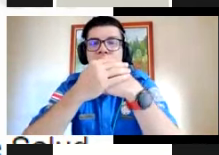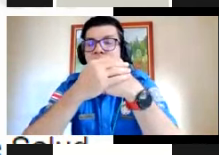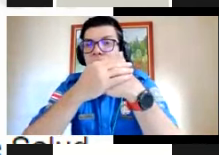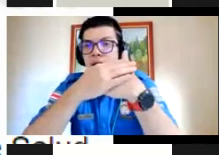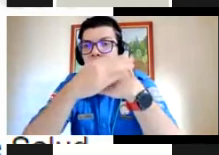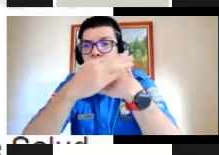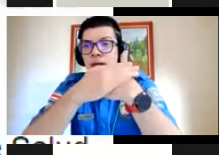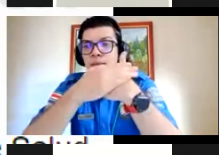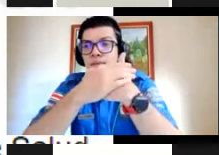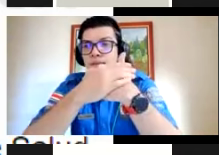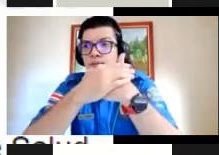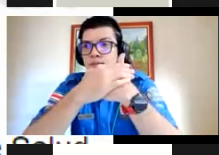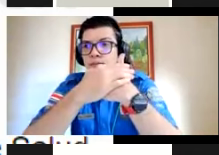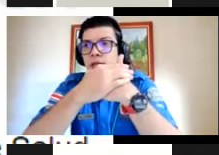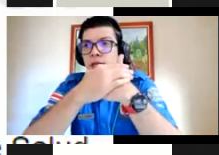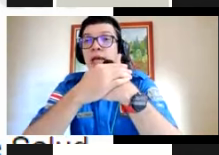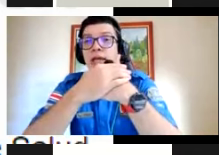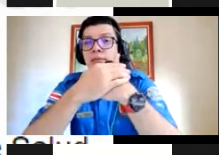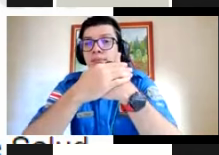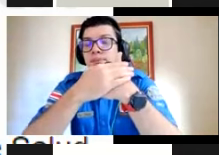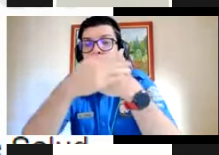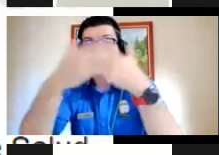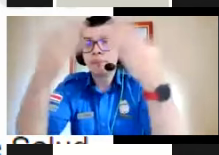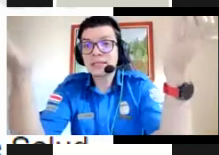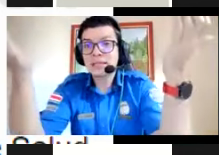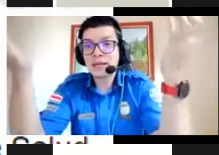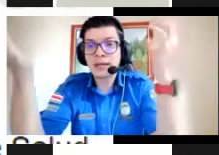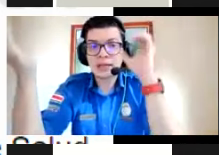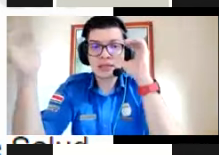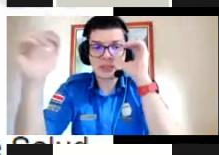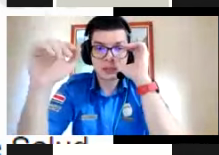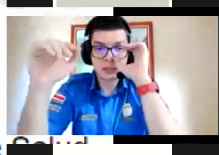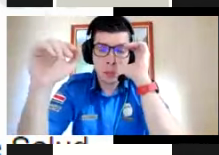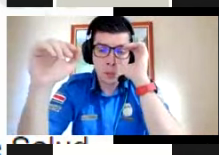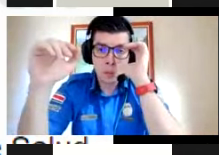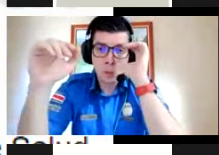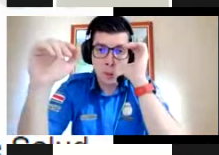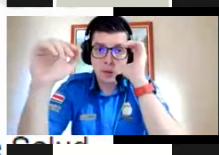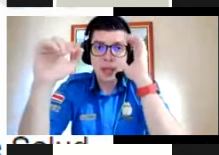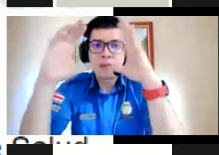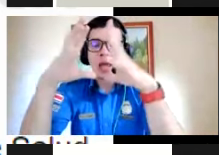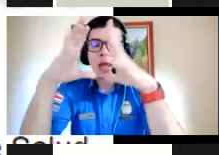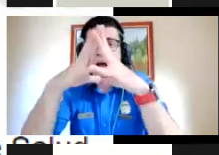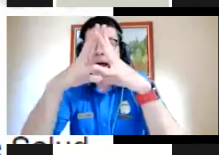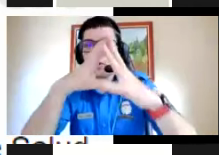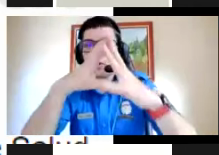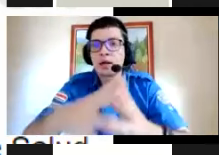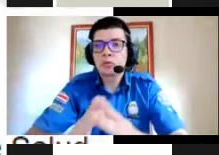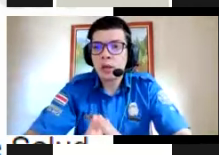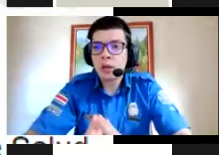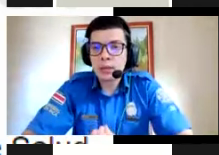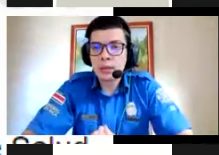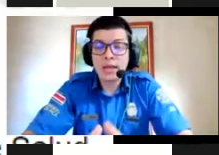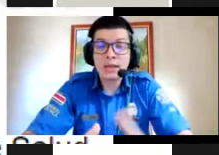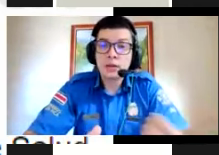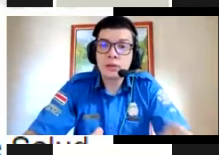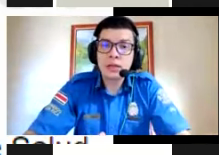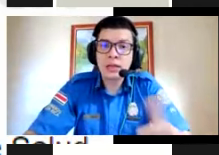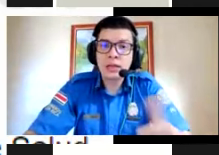¿Qué hay, qué hay más allá de esto? ¿Ok? Ahora,